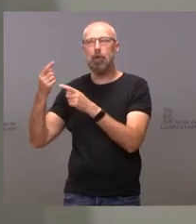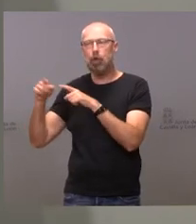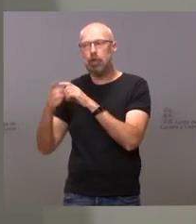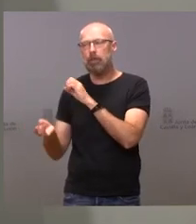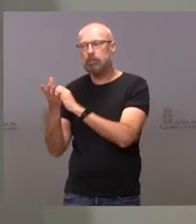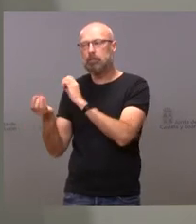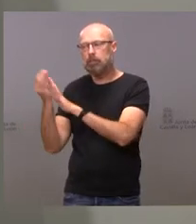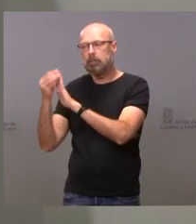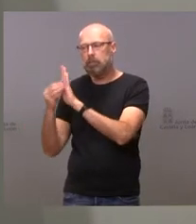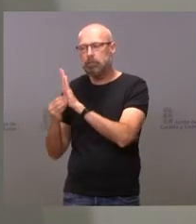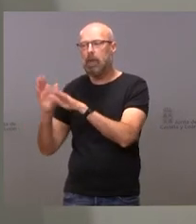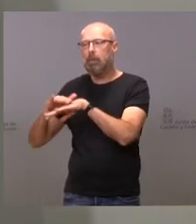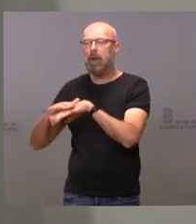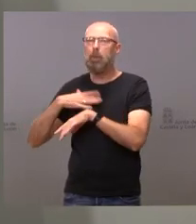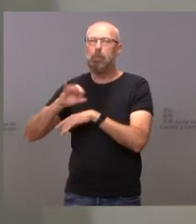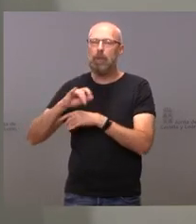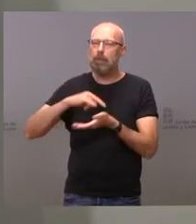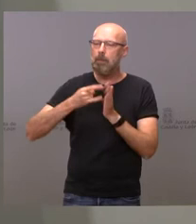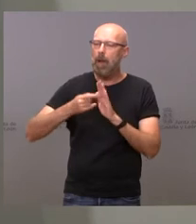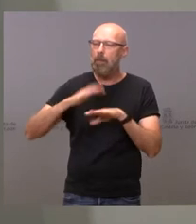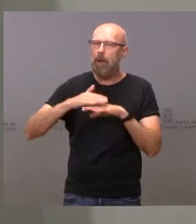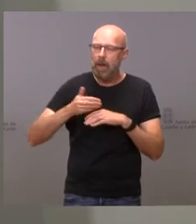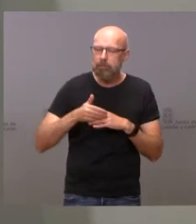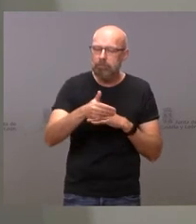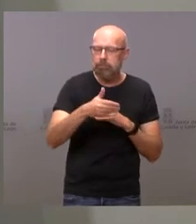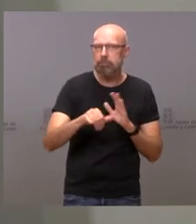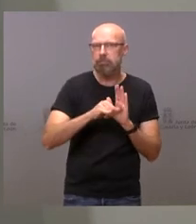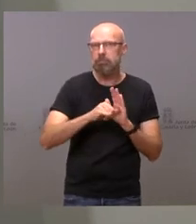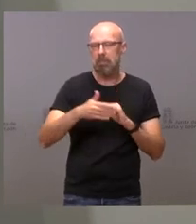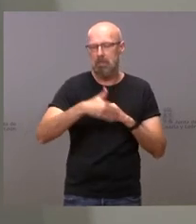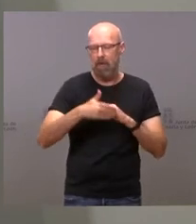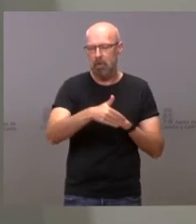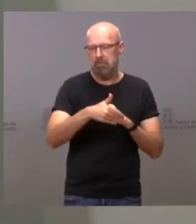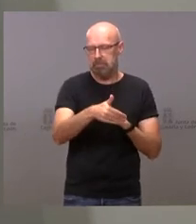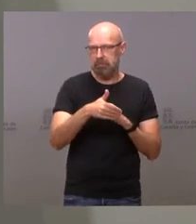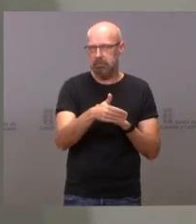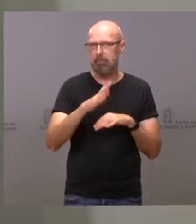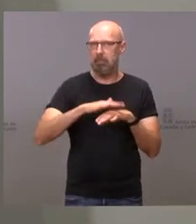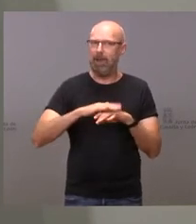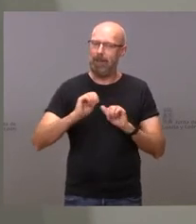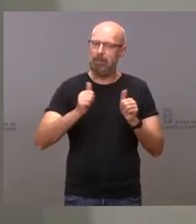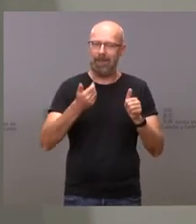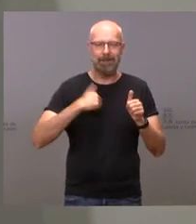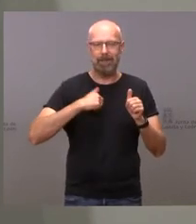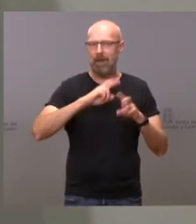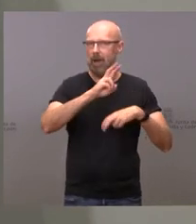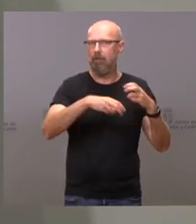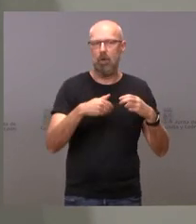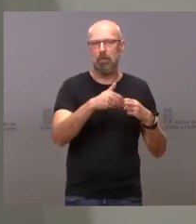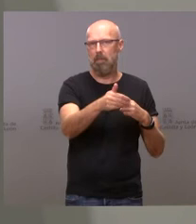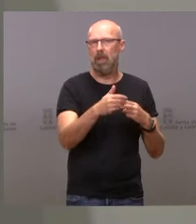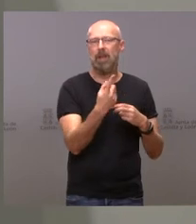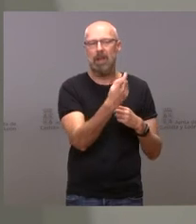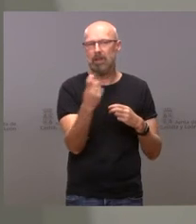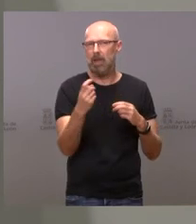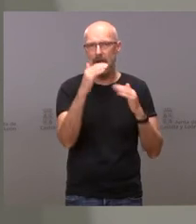a corto, medio y largo plazo, para iniciar las reformas que son necesarias en nuestra atención primaria. Pero también espero que